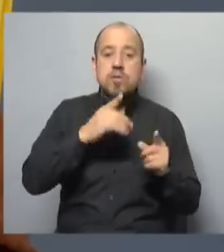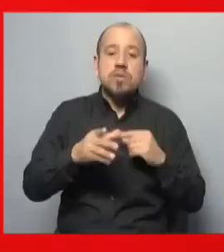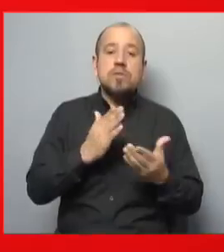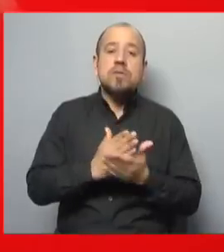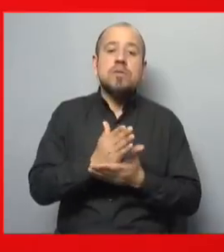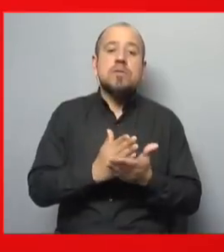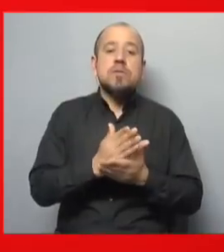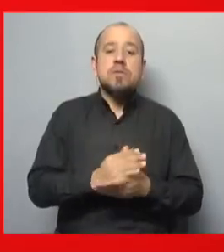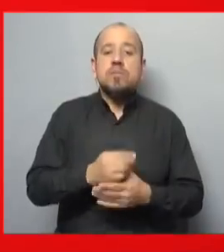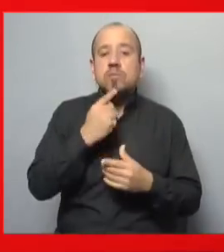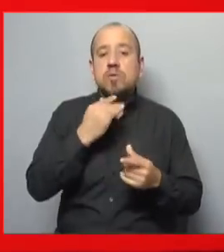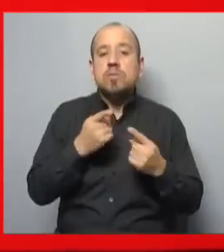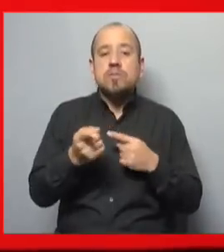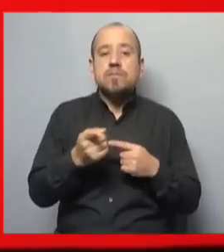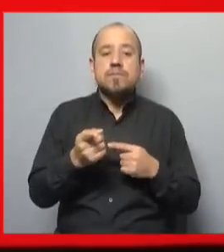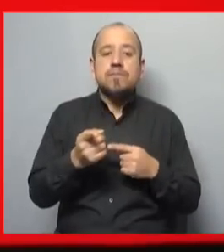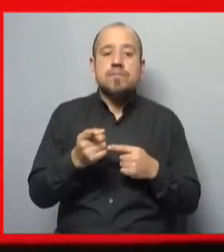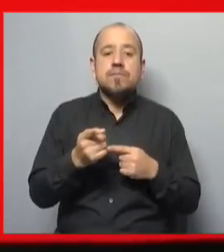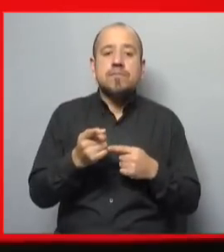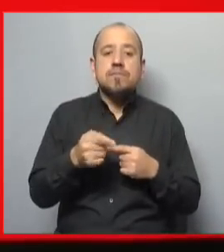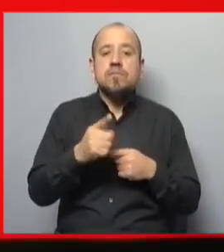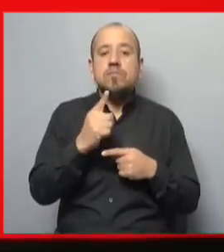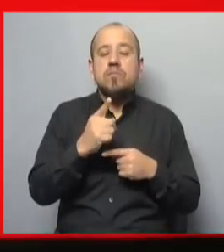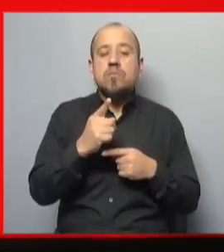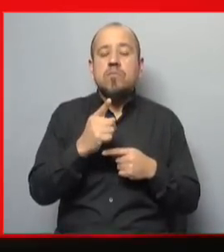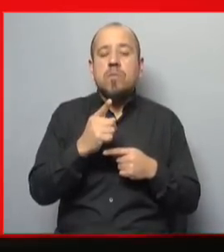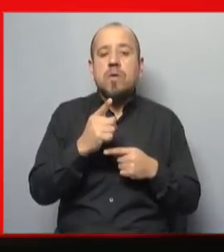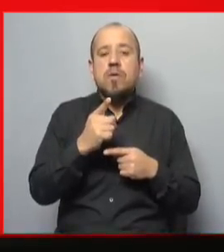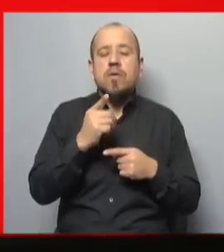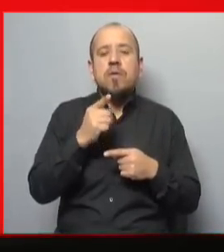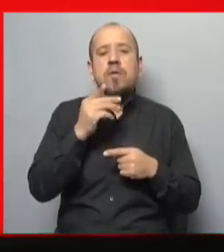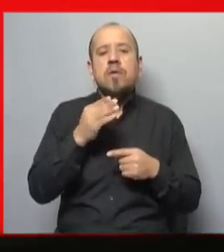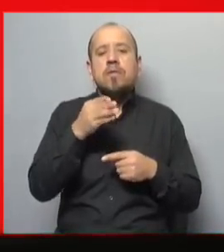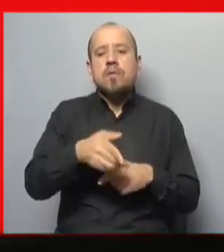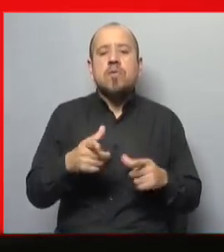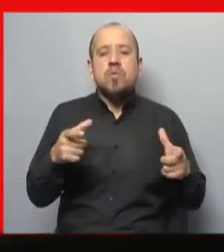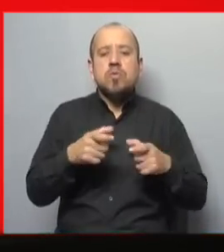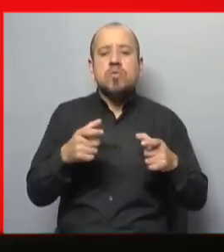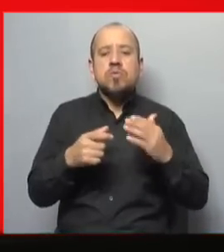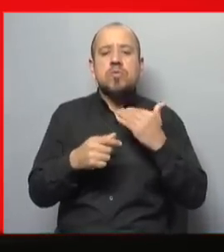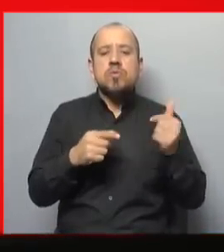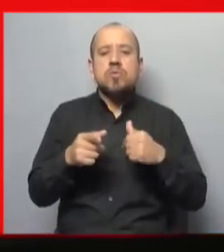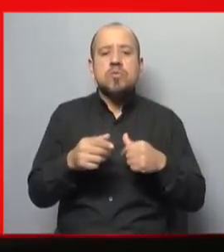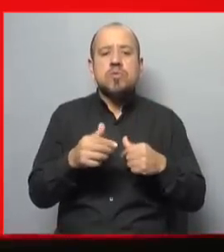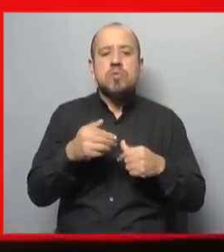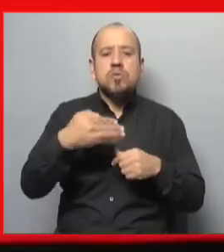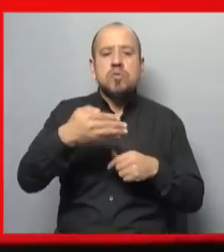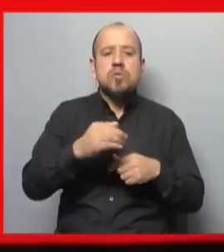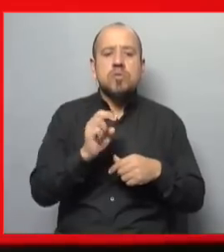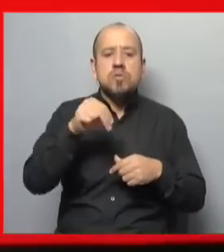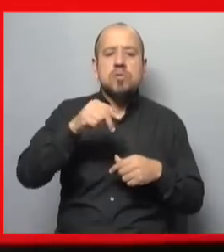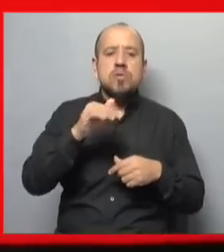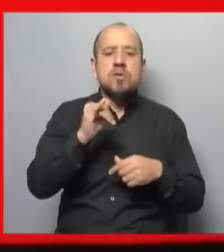el otro día me tocó ir una a una charla que muy generosamente dieron la gente de benfica y la gente de peñarol